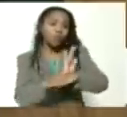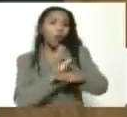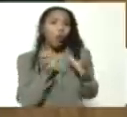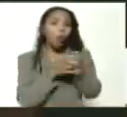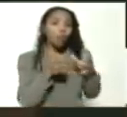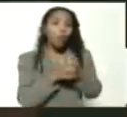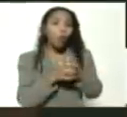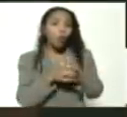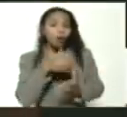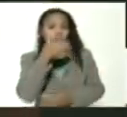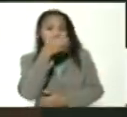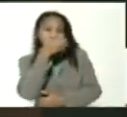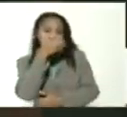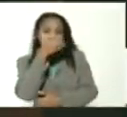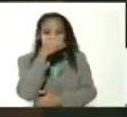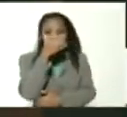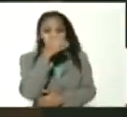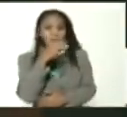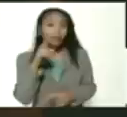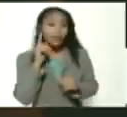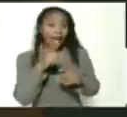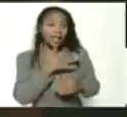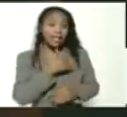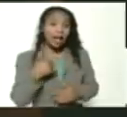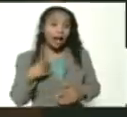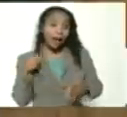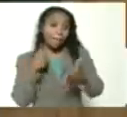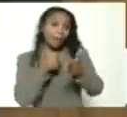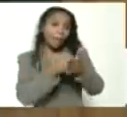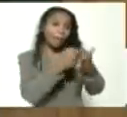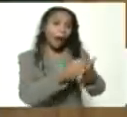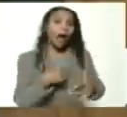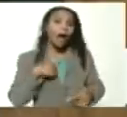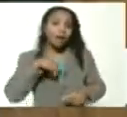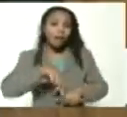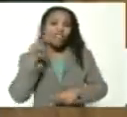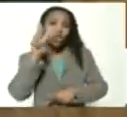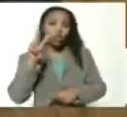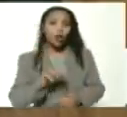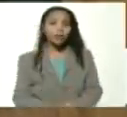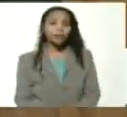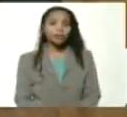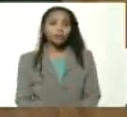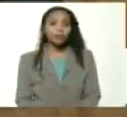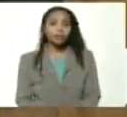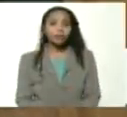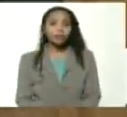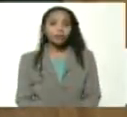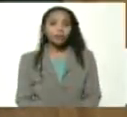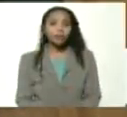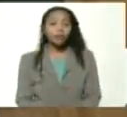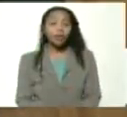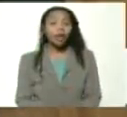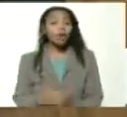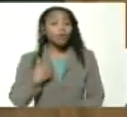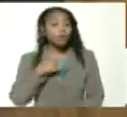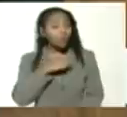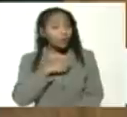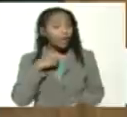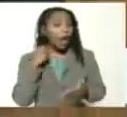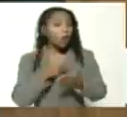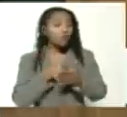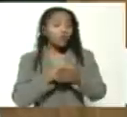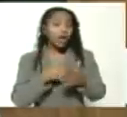grupos terroristas que pretenden atacar a Venezuela. En nuestra lucha contra estas